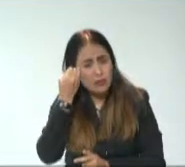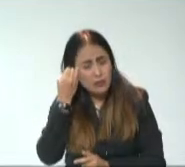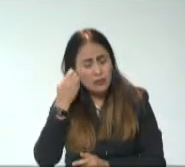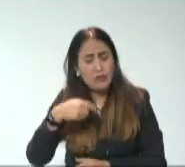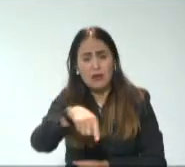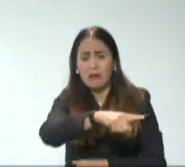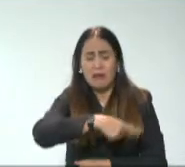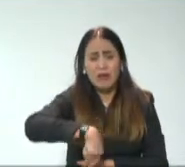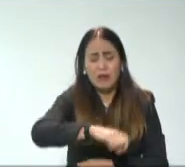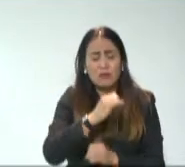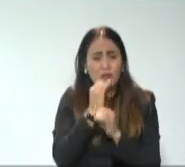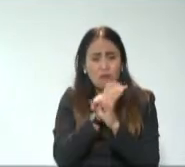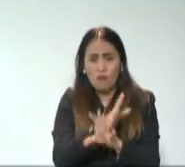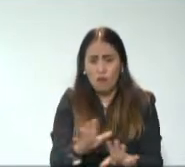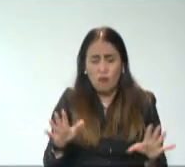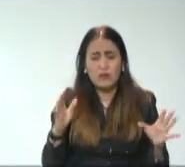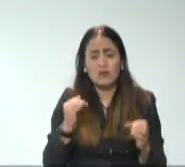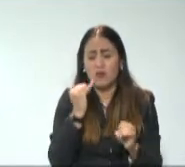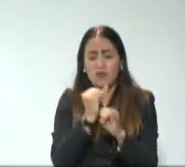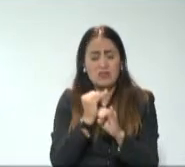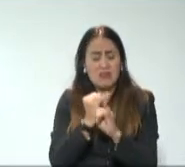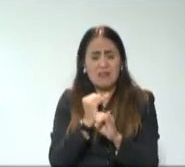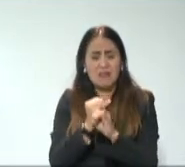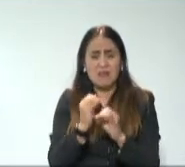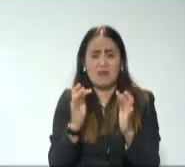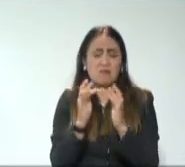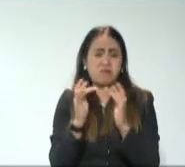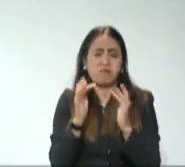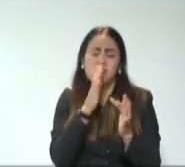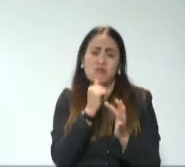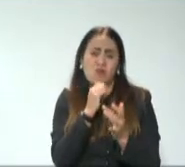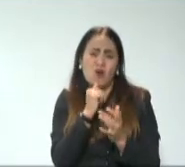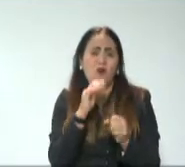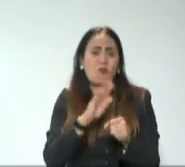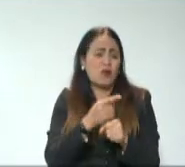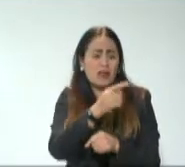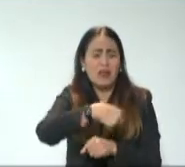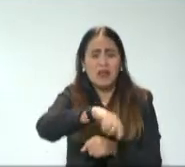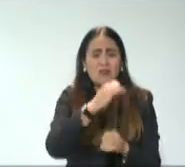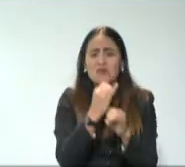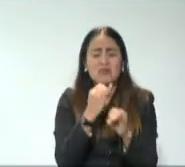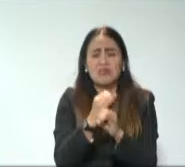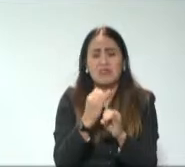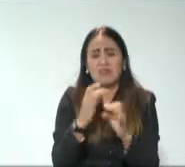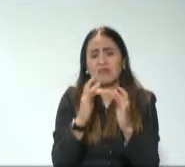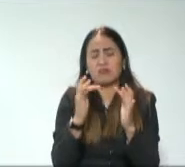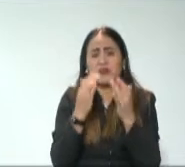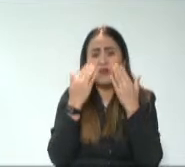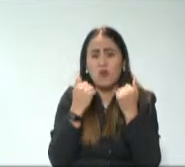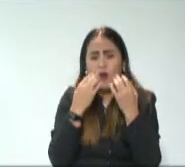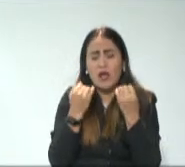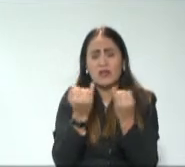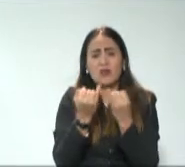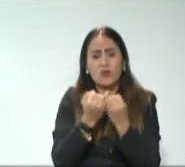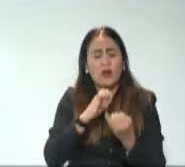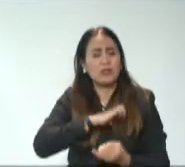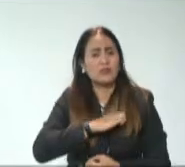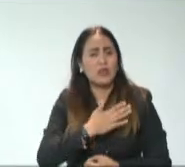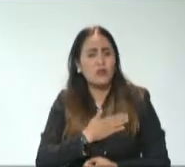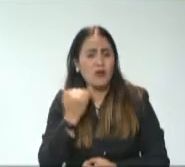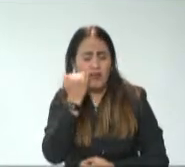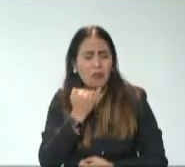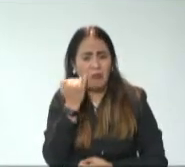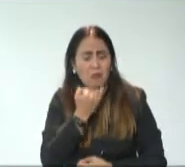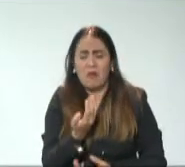acceso a la información por internet porque no tienen internet y porque no hablan español cómo hacemos para que los